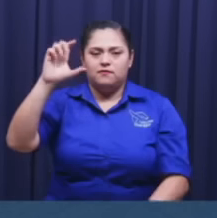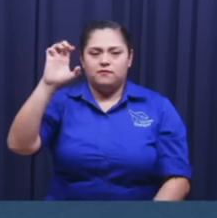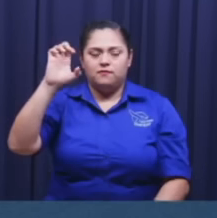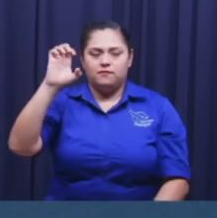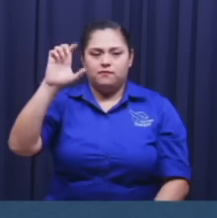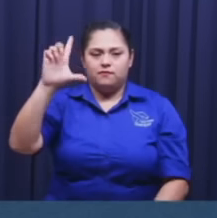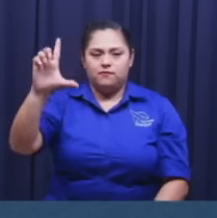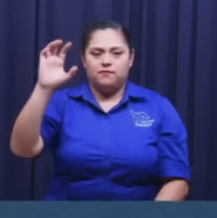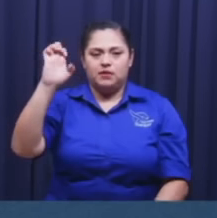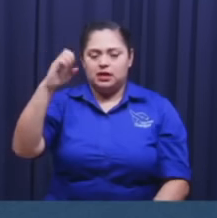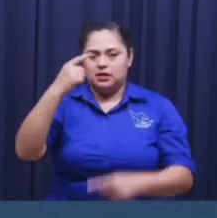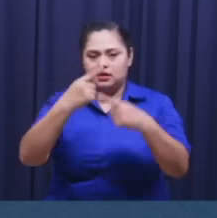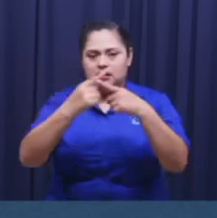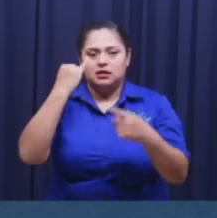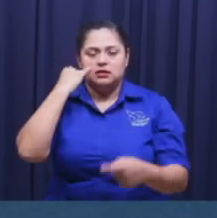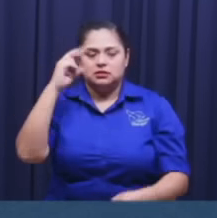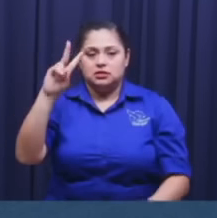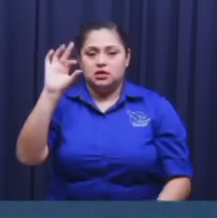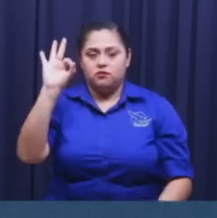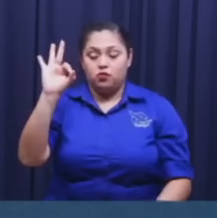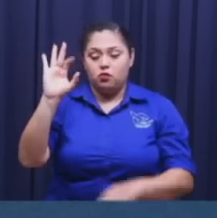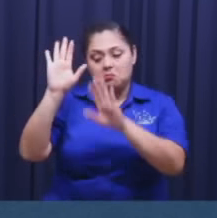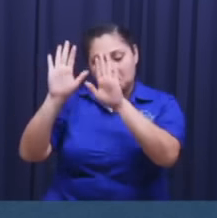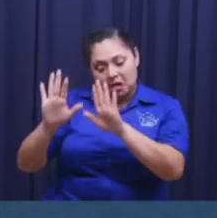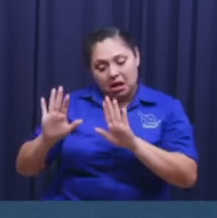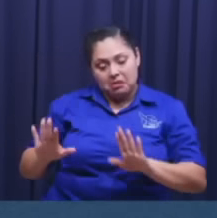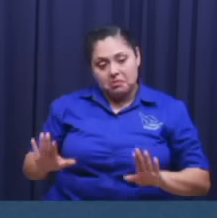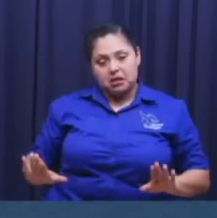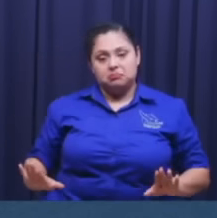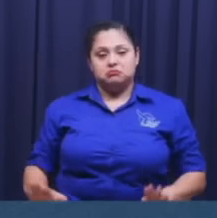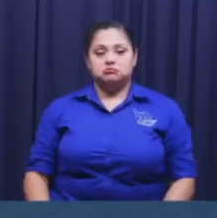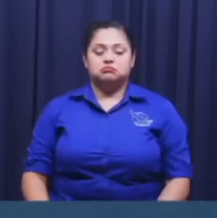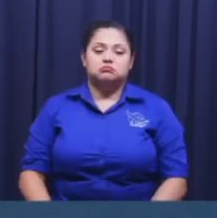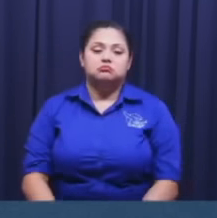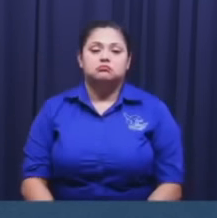reflexivo, mantiene la calma.